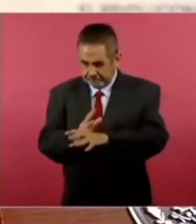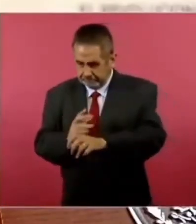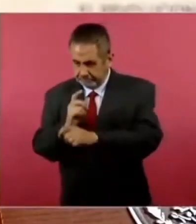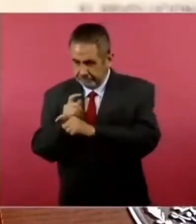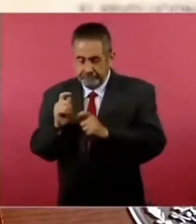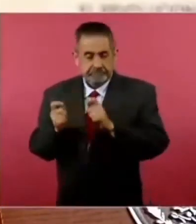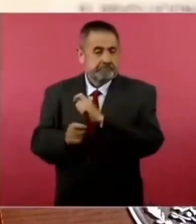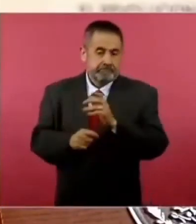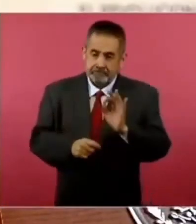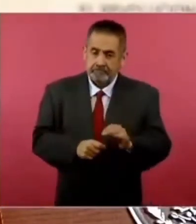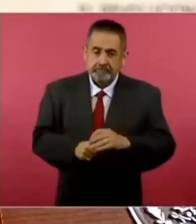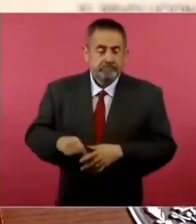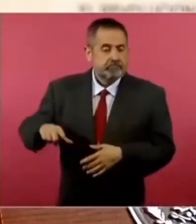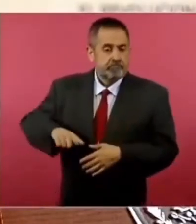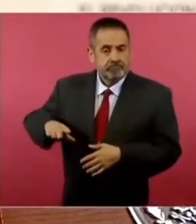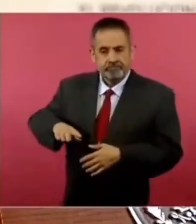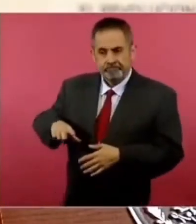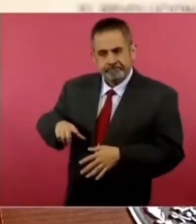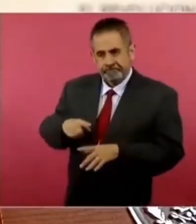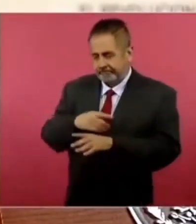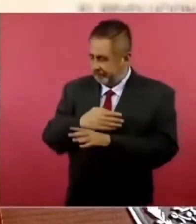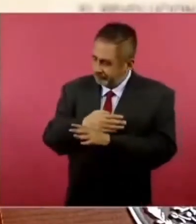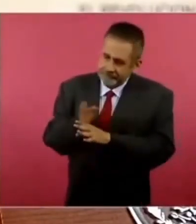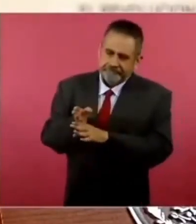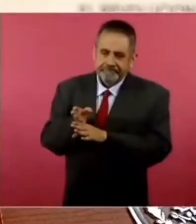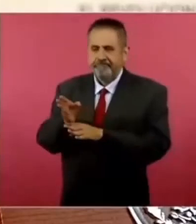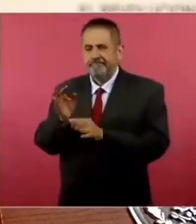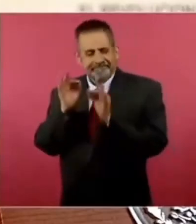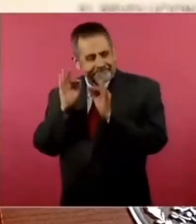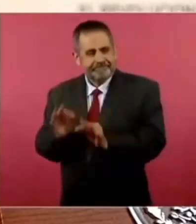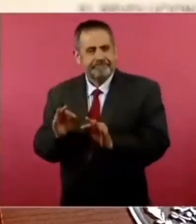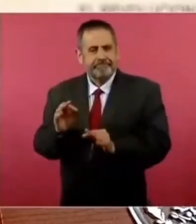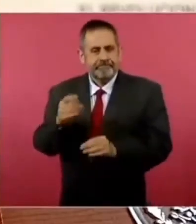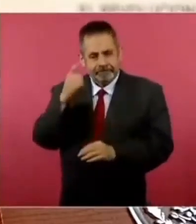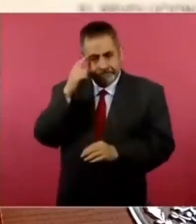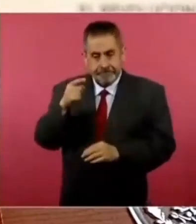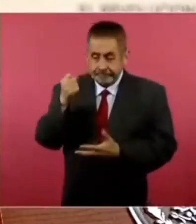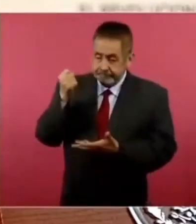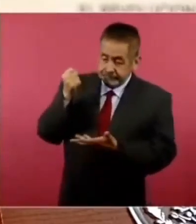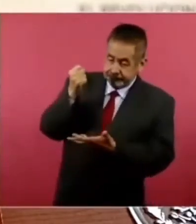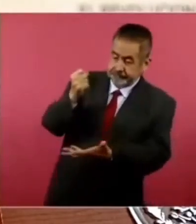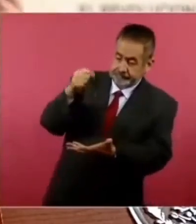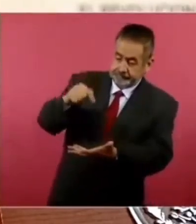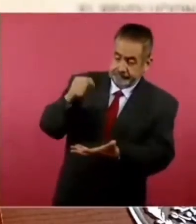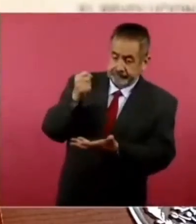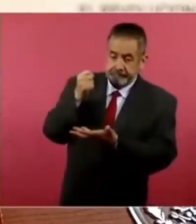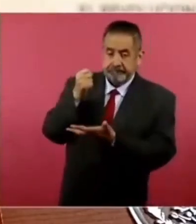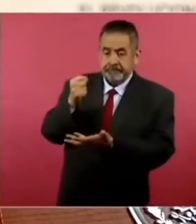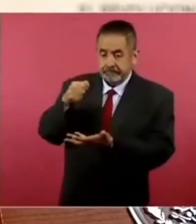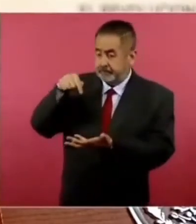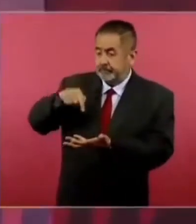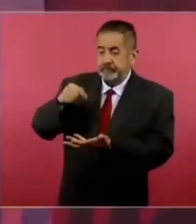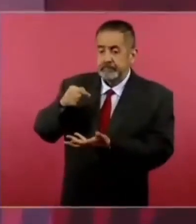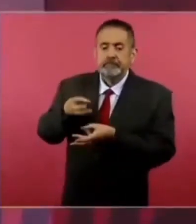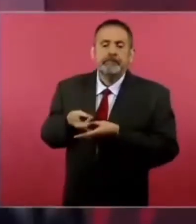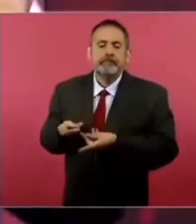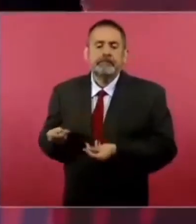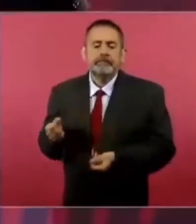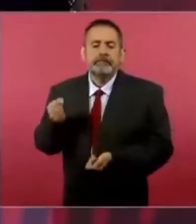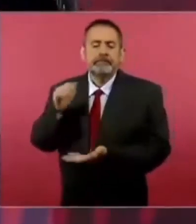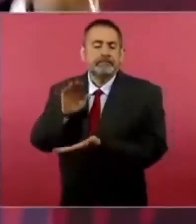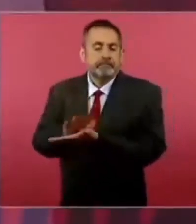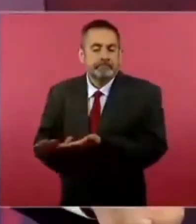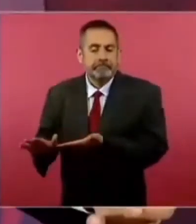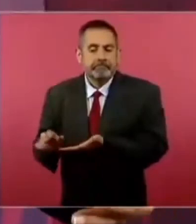el gobierno para que el presupuesto no se quede en el gobierno,